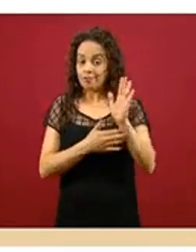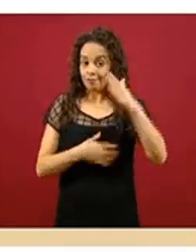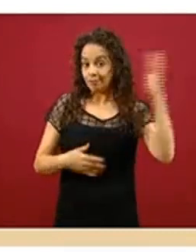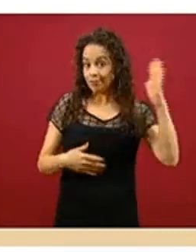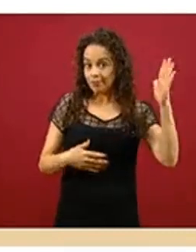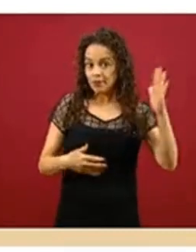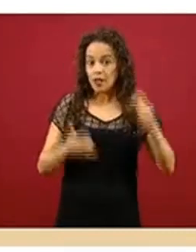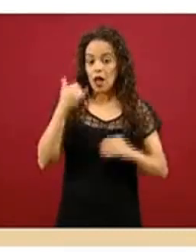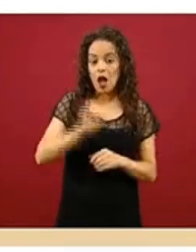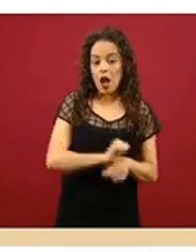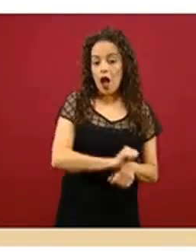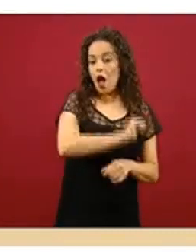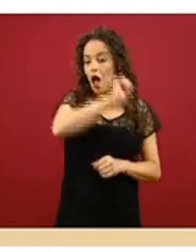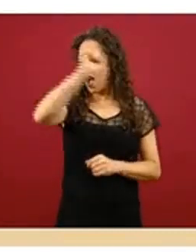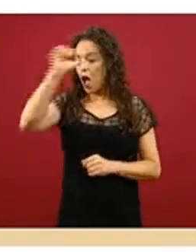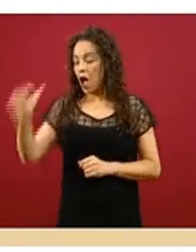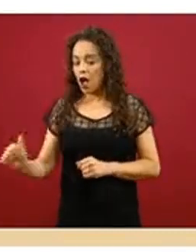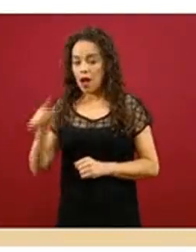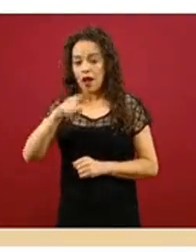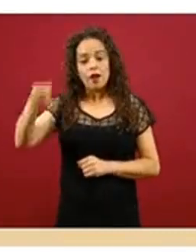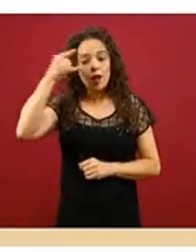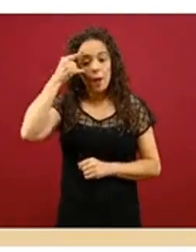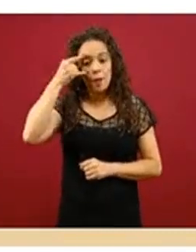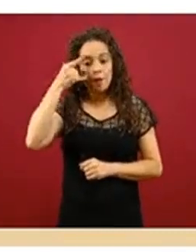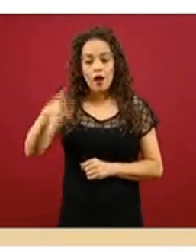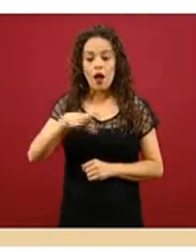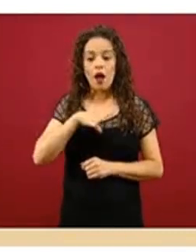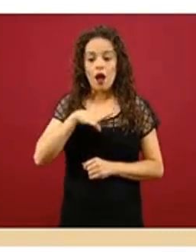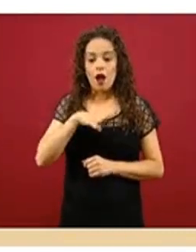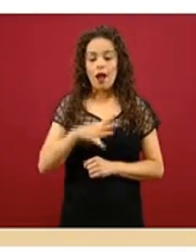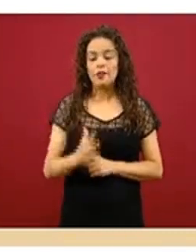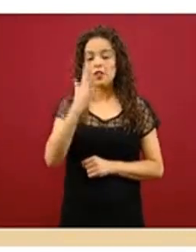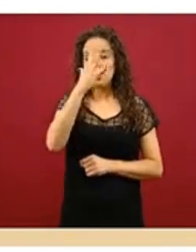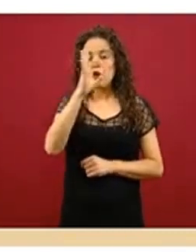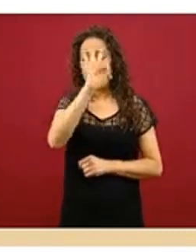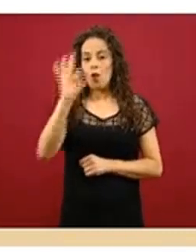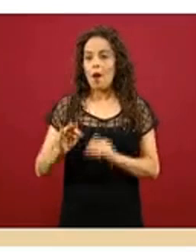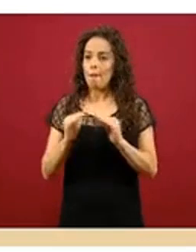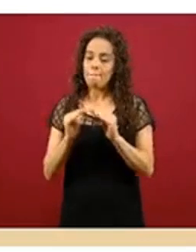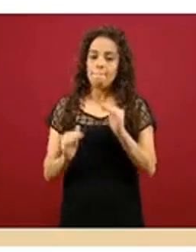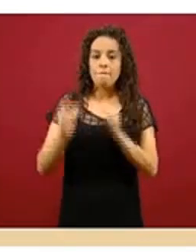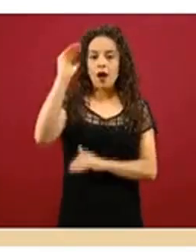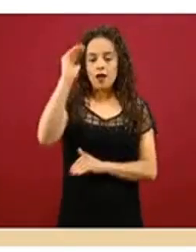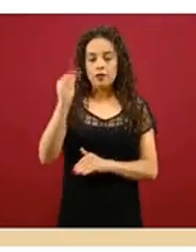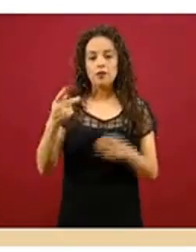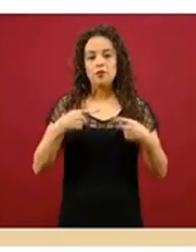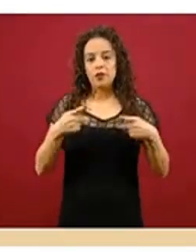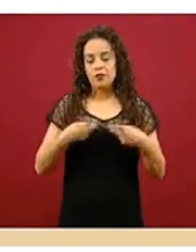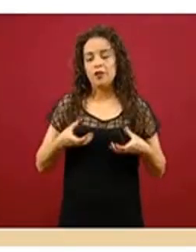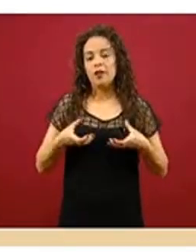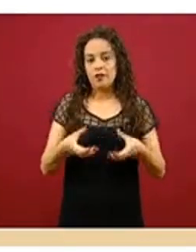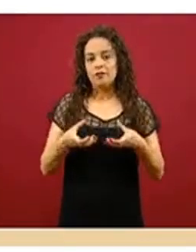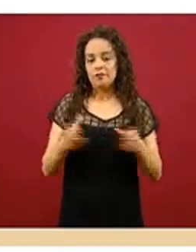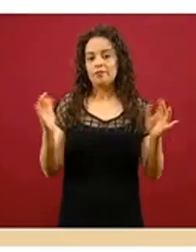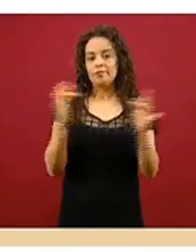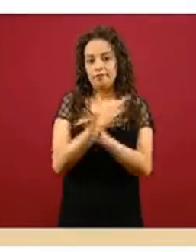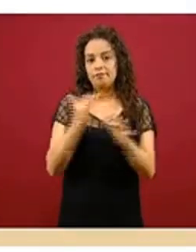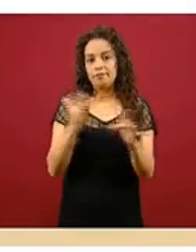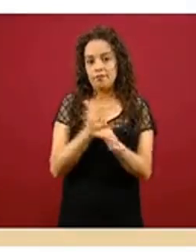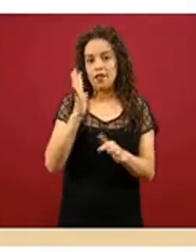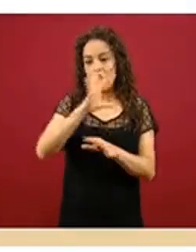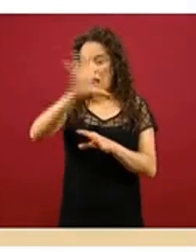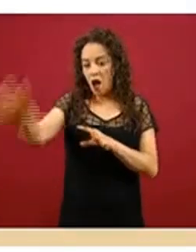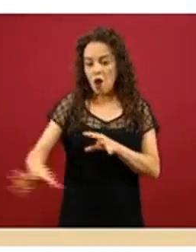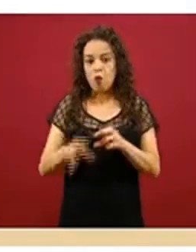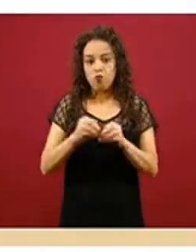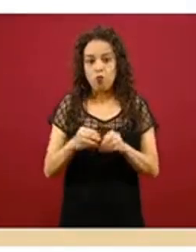y hasta el estado de Campeche son los que tienen más del 5% de movimiento adicional de